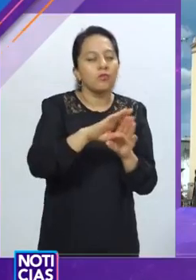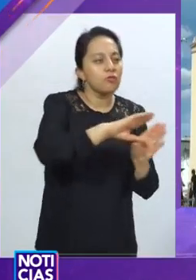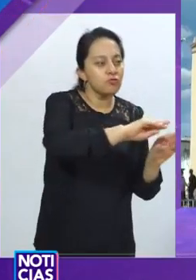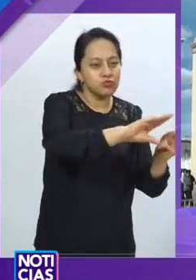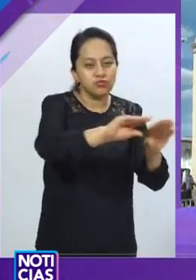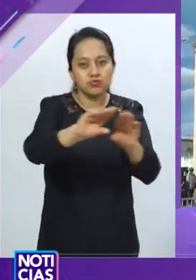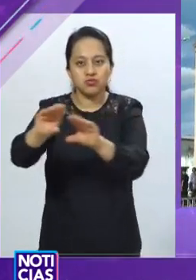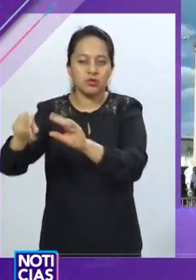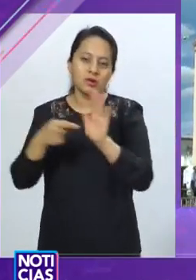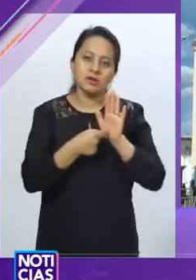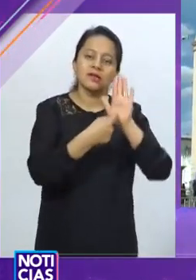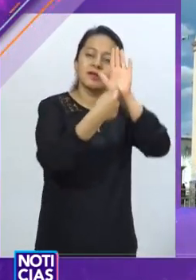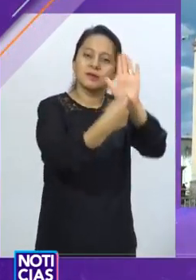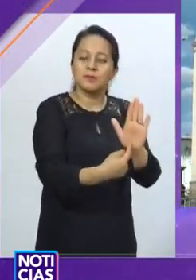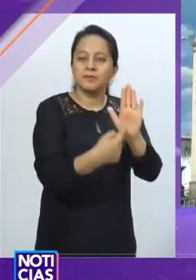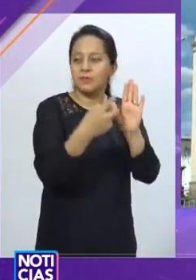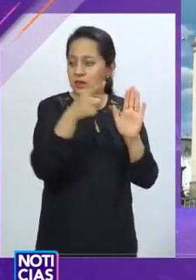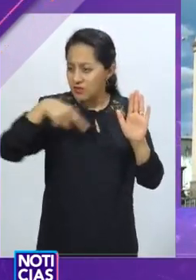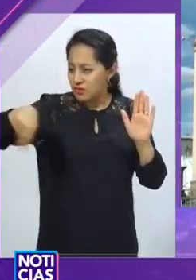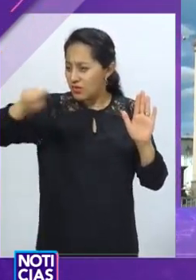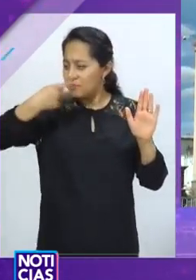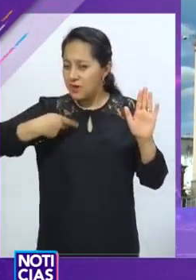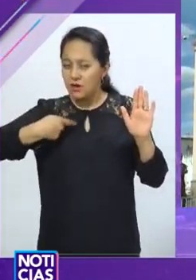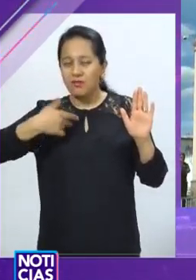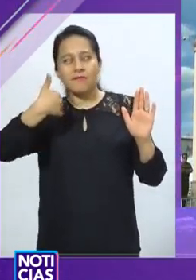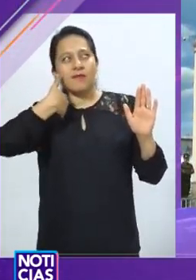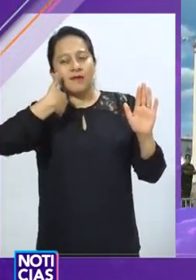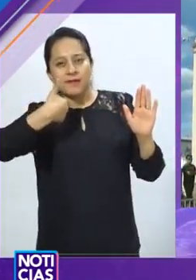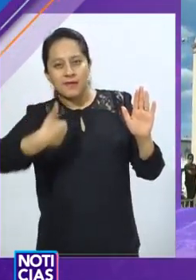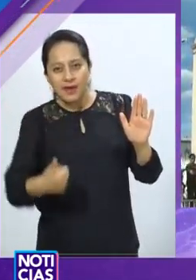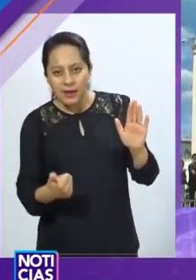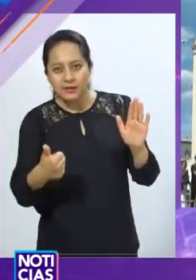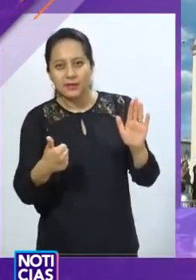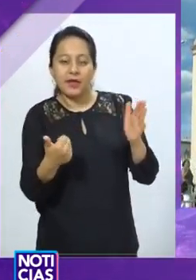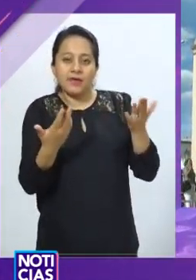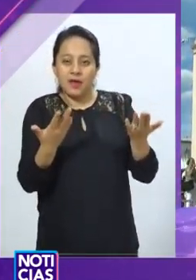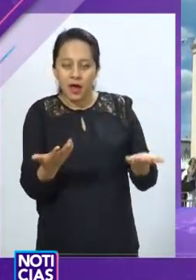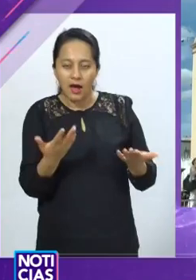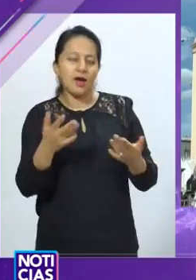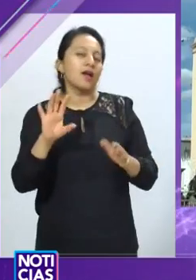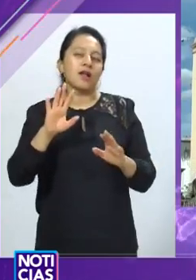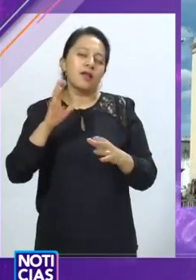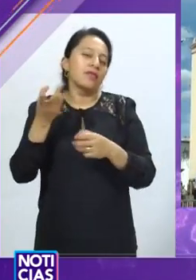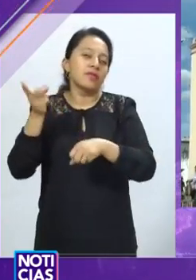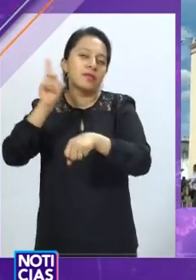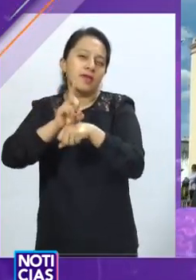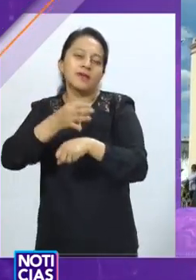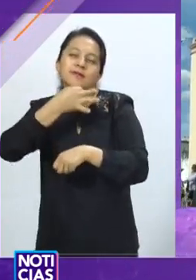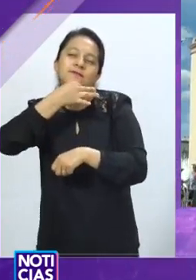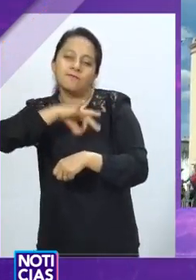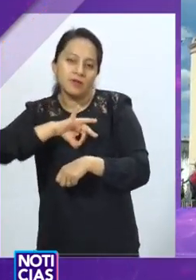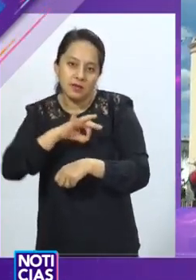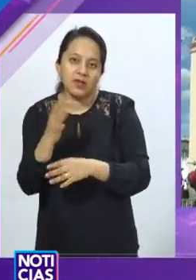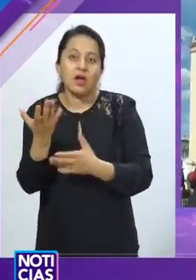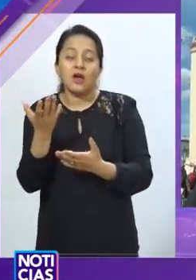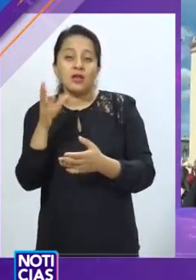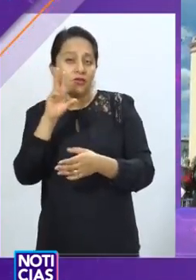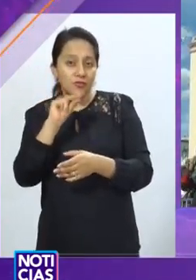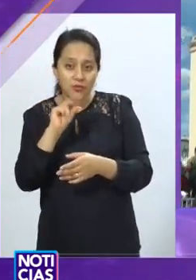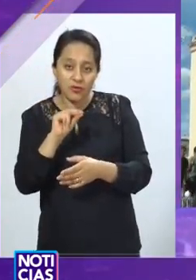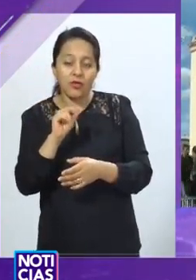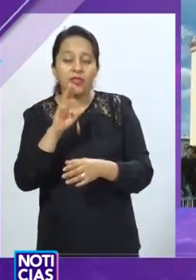Cristo por su pasión, muerte y resurrección. Y vuelvo a repetir, este recorrido no es otra cosa, sino tratar de evangelizar con este signo